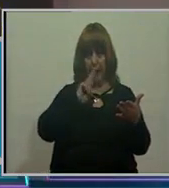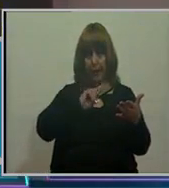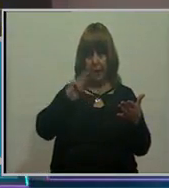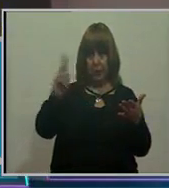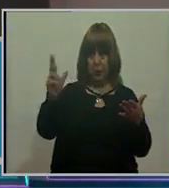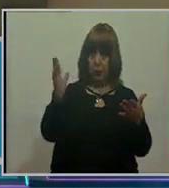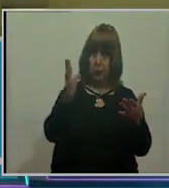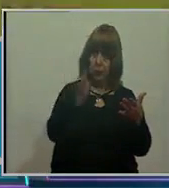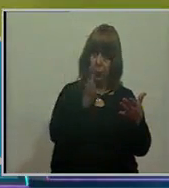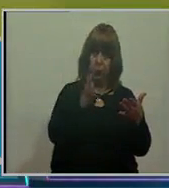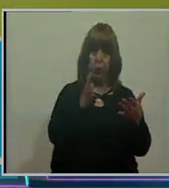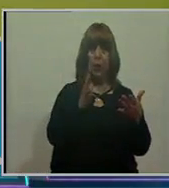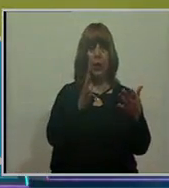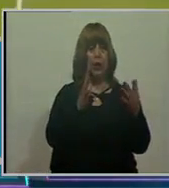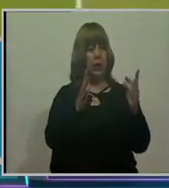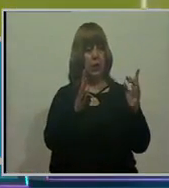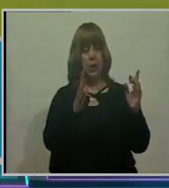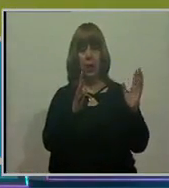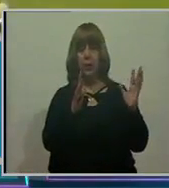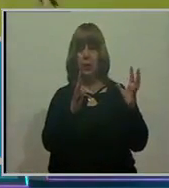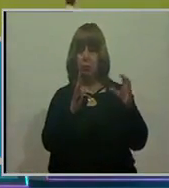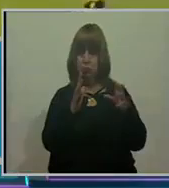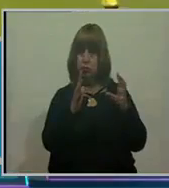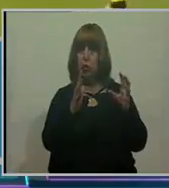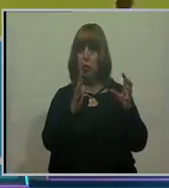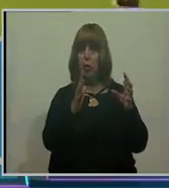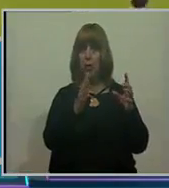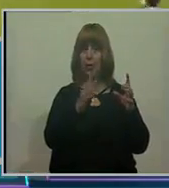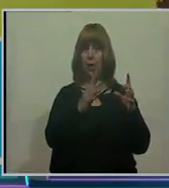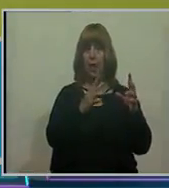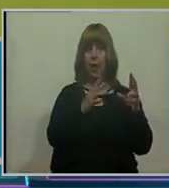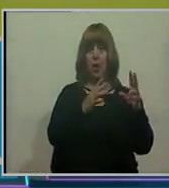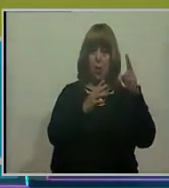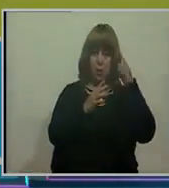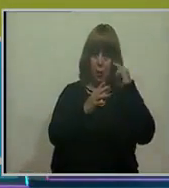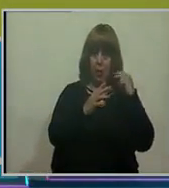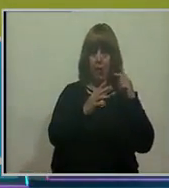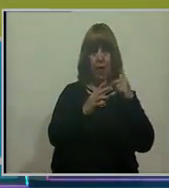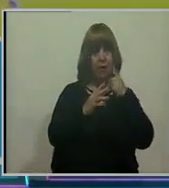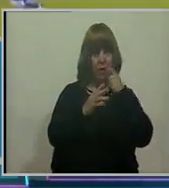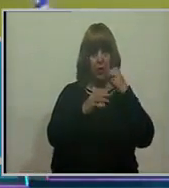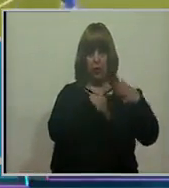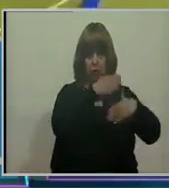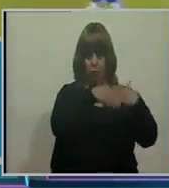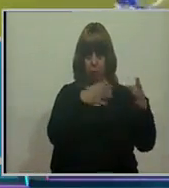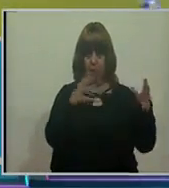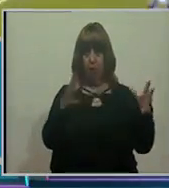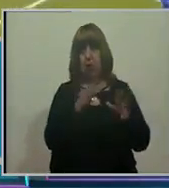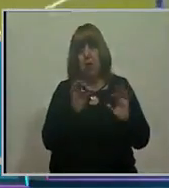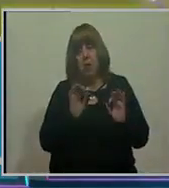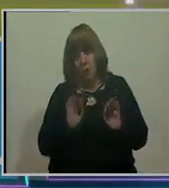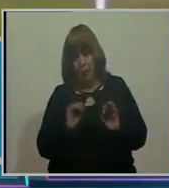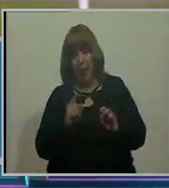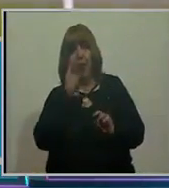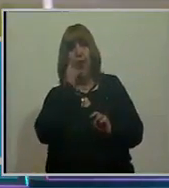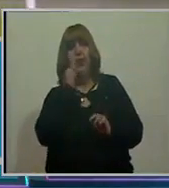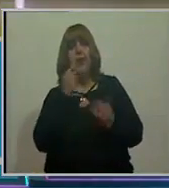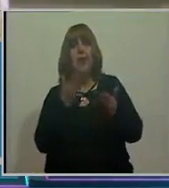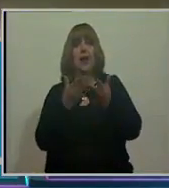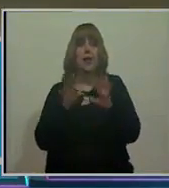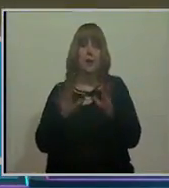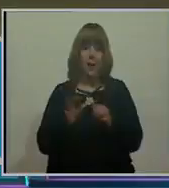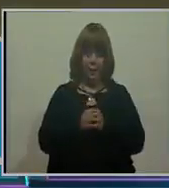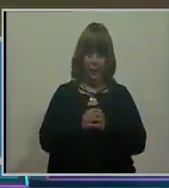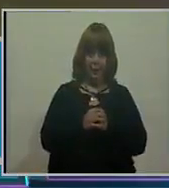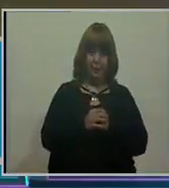de esta fiesta hot. Hay mucho malestar en México. Ahora, quiero decirles algo. Era el día libre de los jugadores. Pero vos, y por